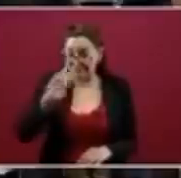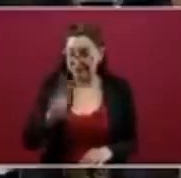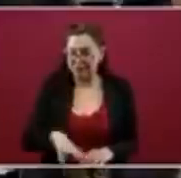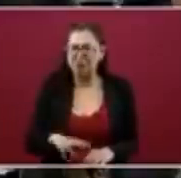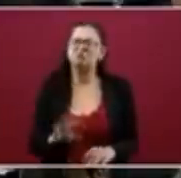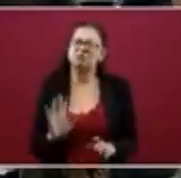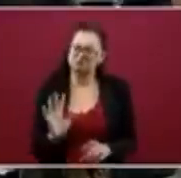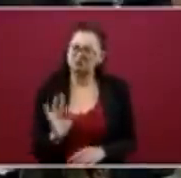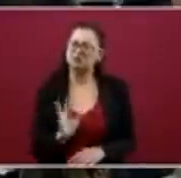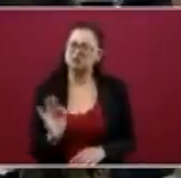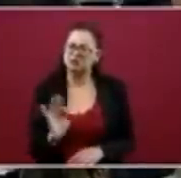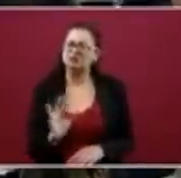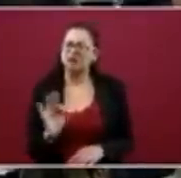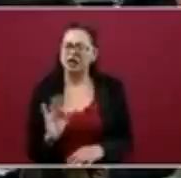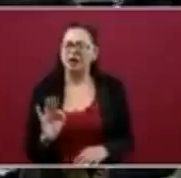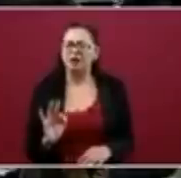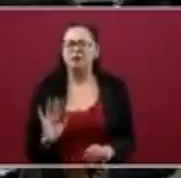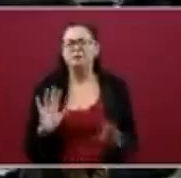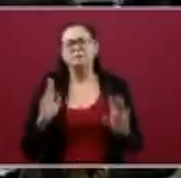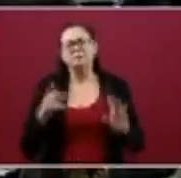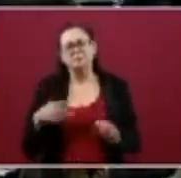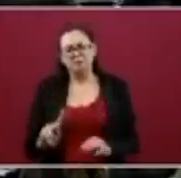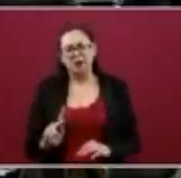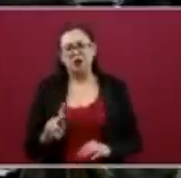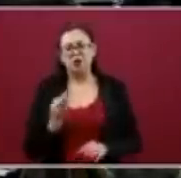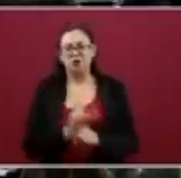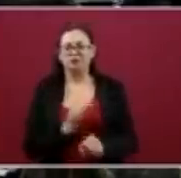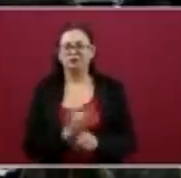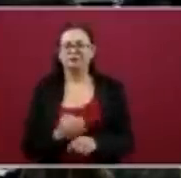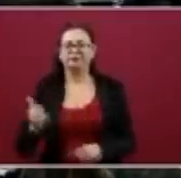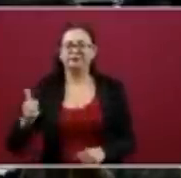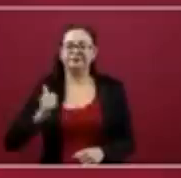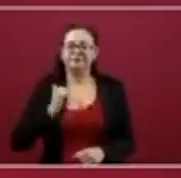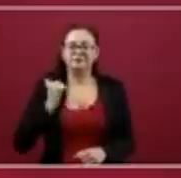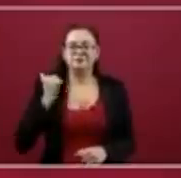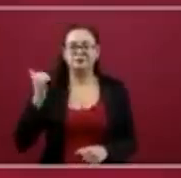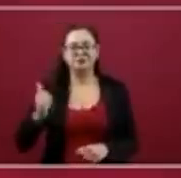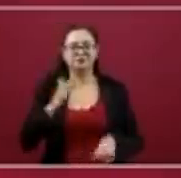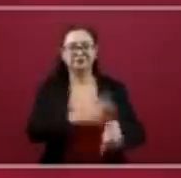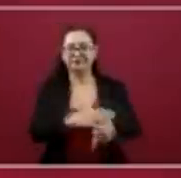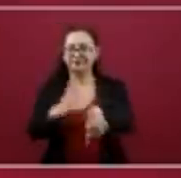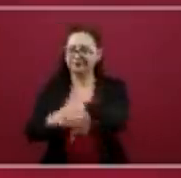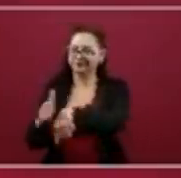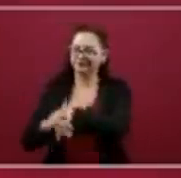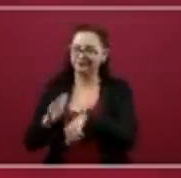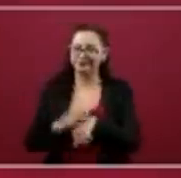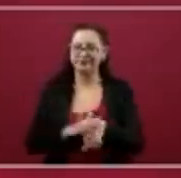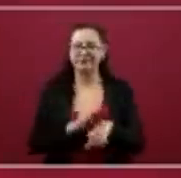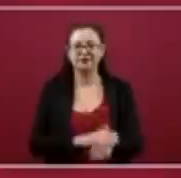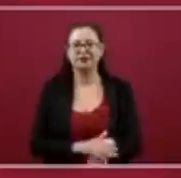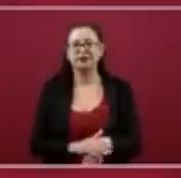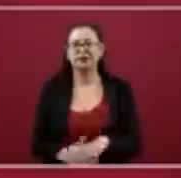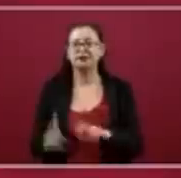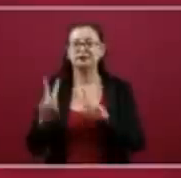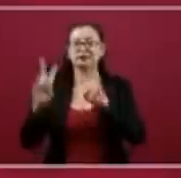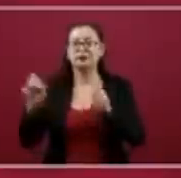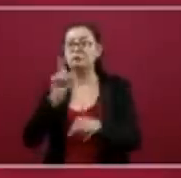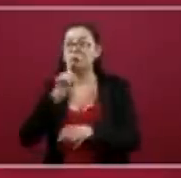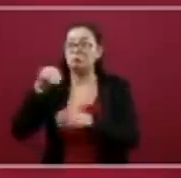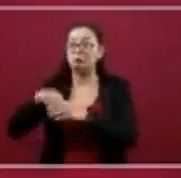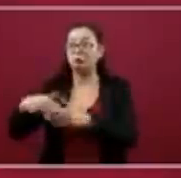dudo, pero aprovecho para que se sepa que no va a haber